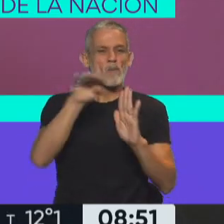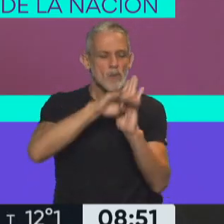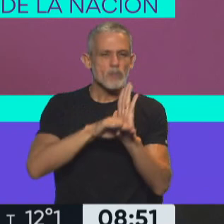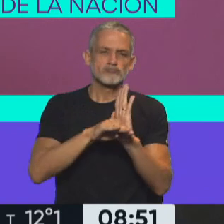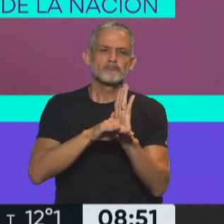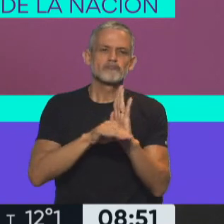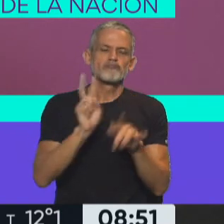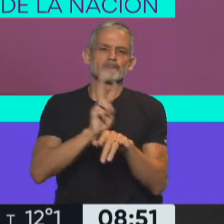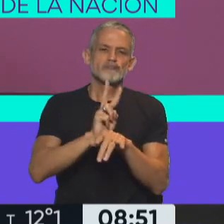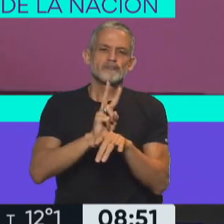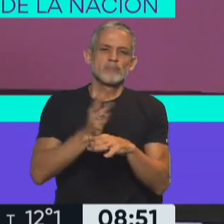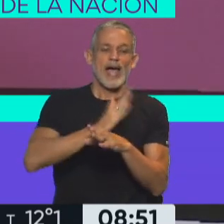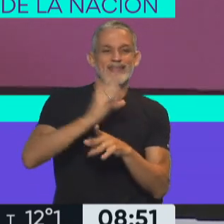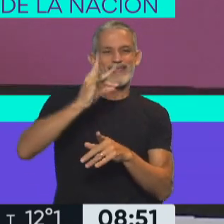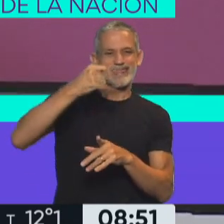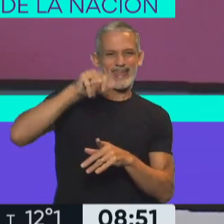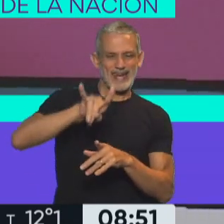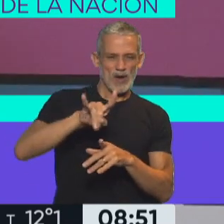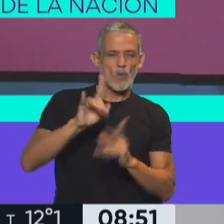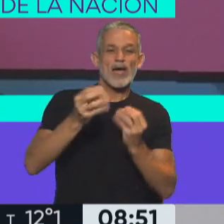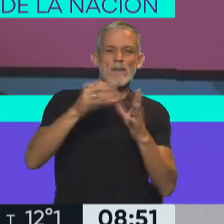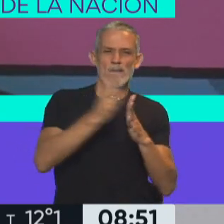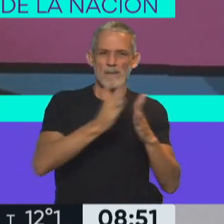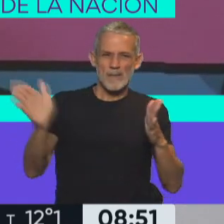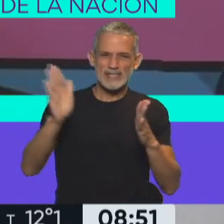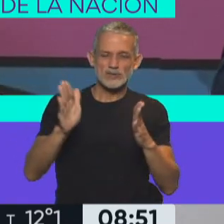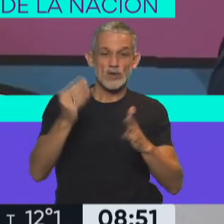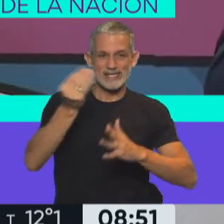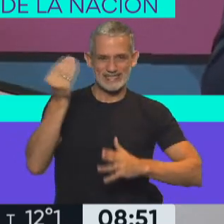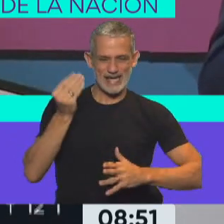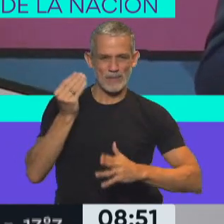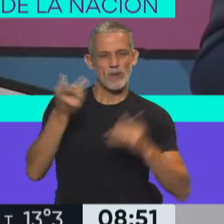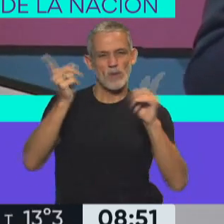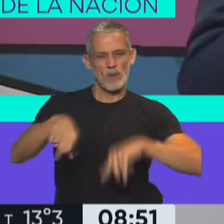medidas antes del DNU que comenzó a regir desde el sábado. Volvemos a ustedes.